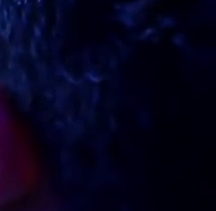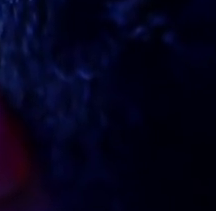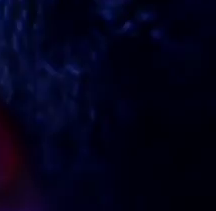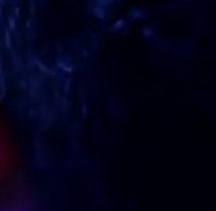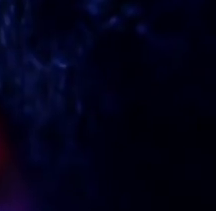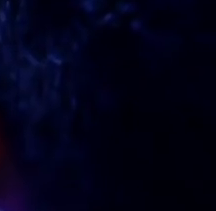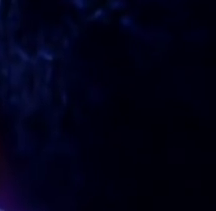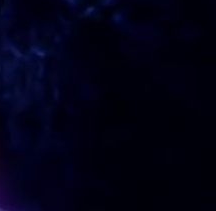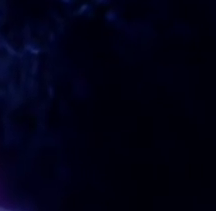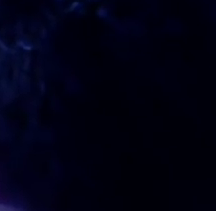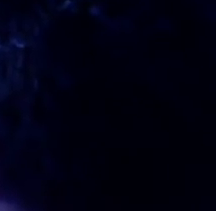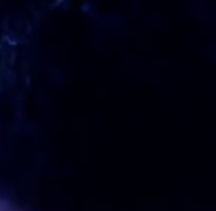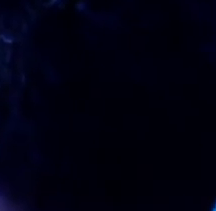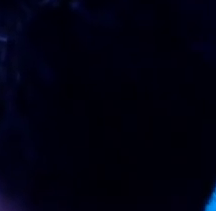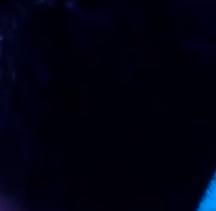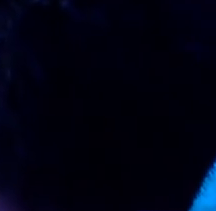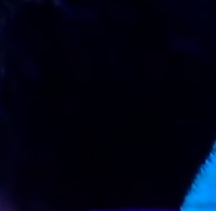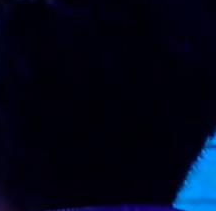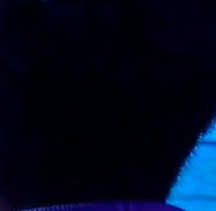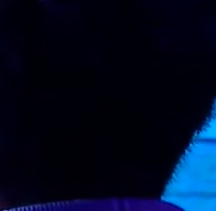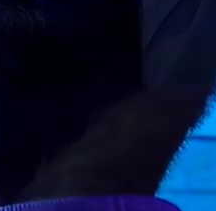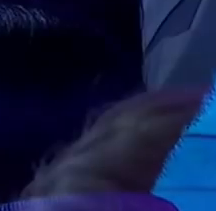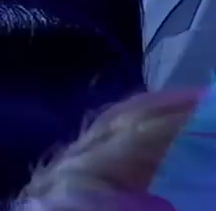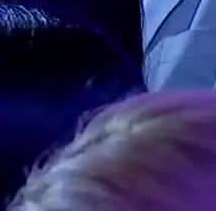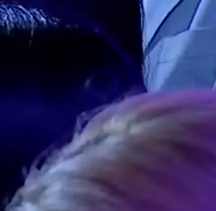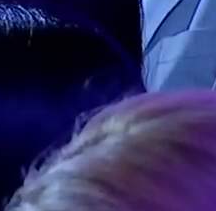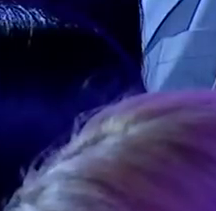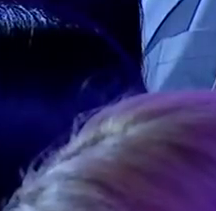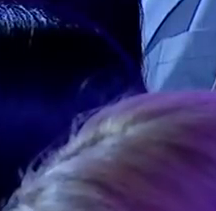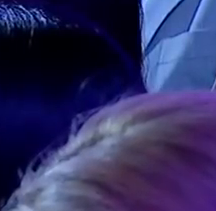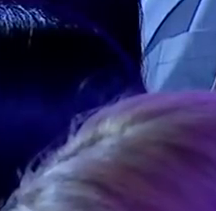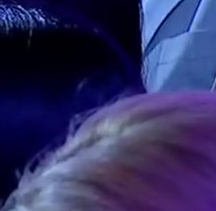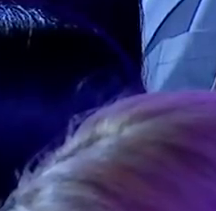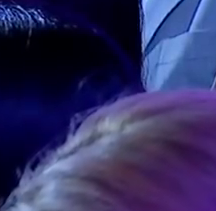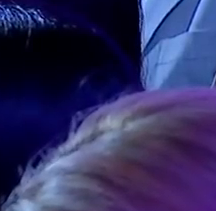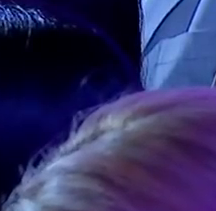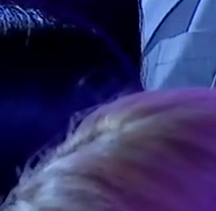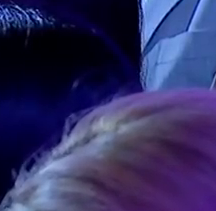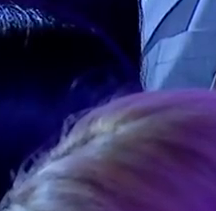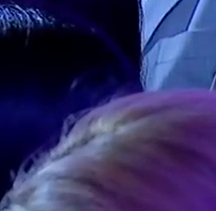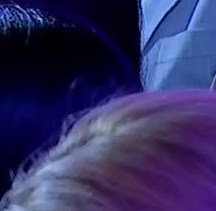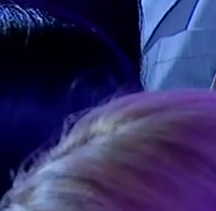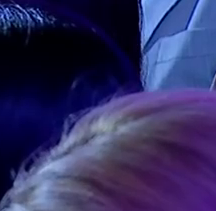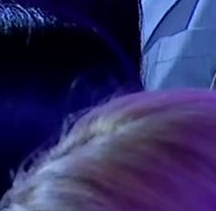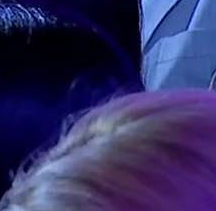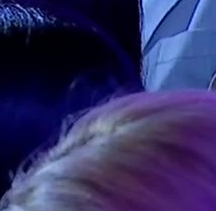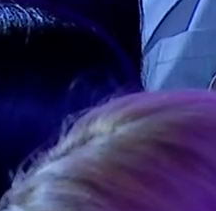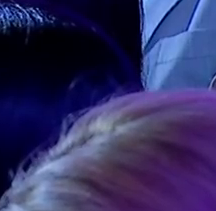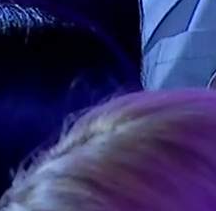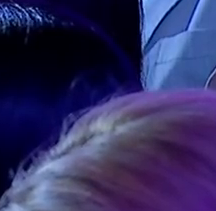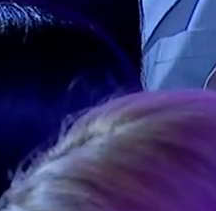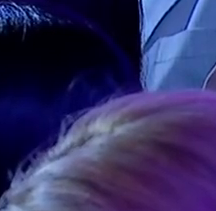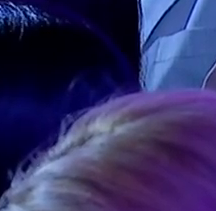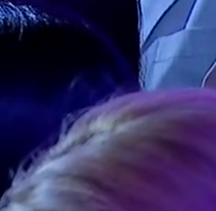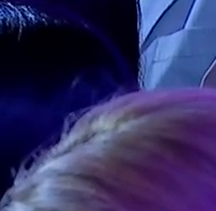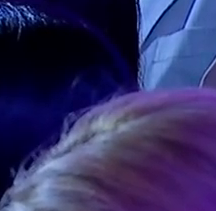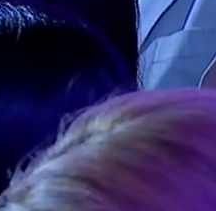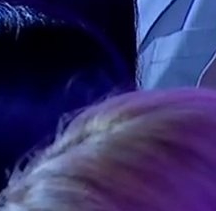una tremenda oportunidad y al mismo tiempo una gran fuente de inspiración y